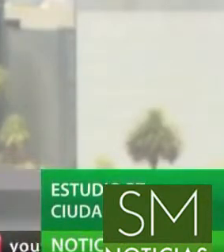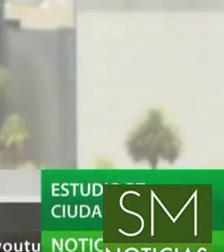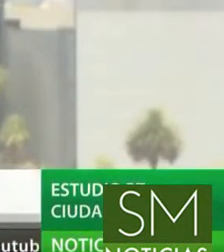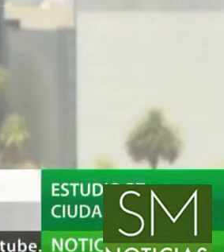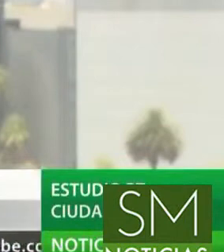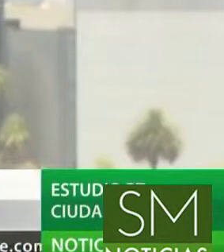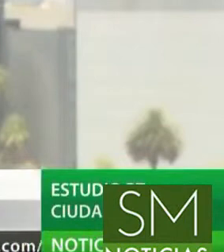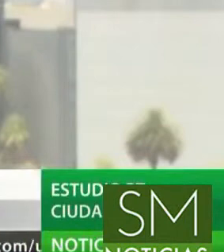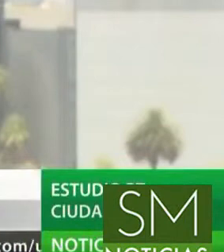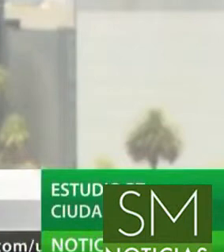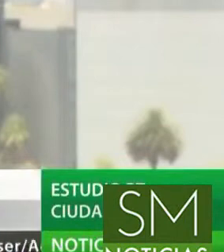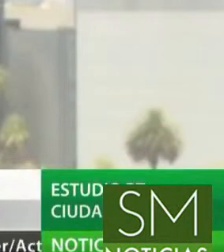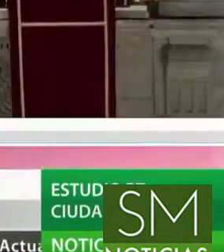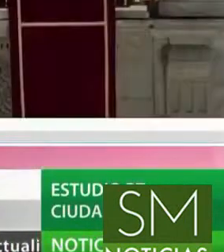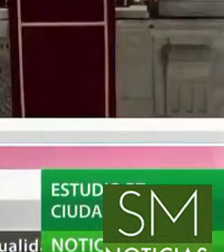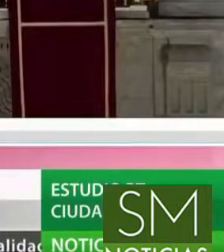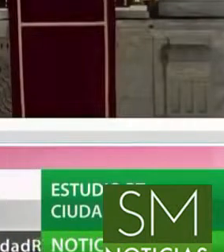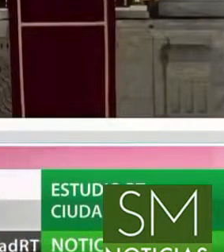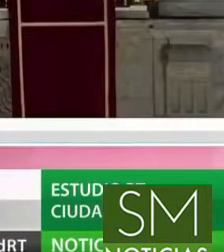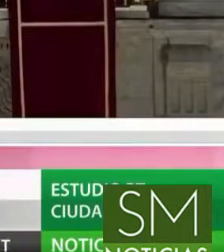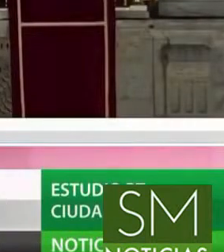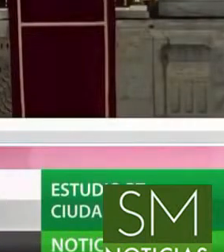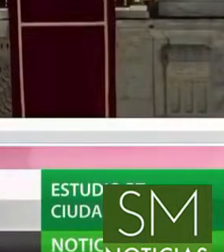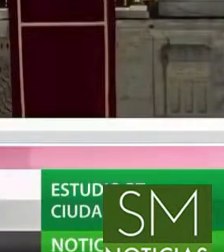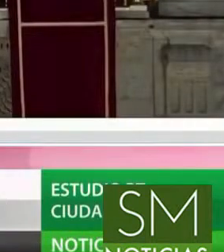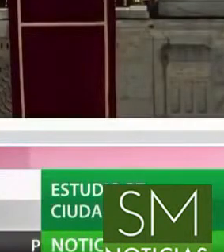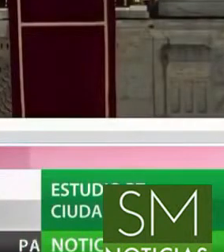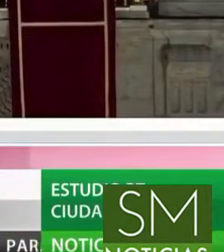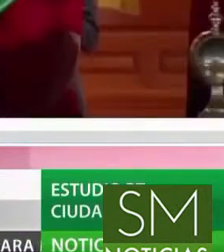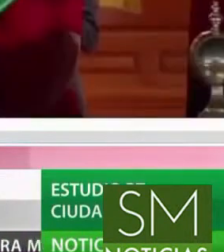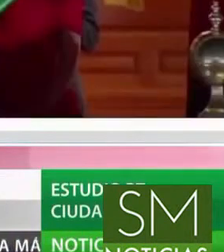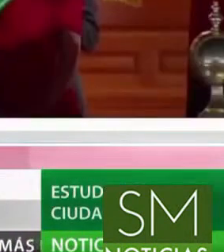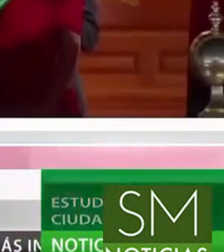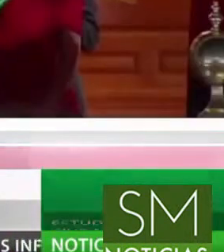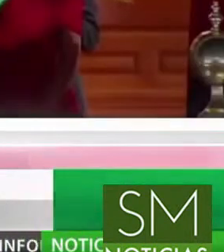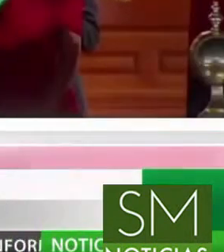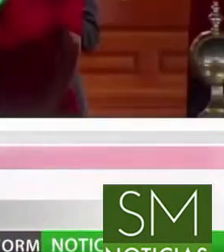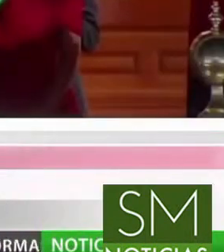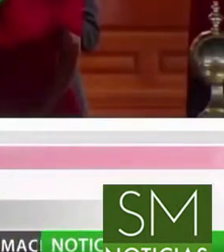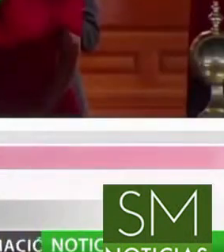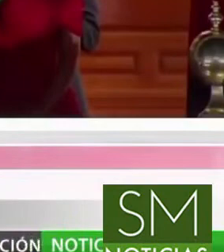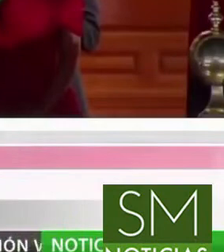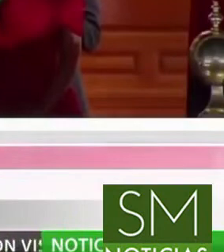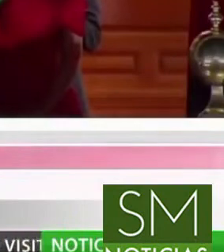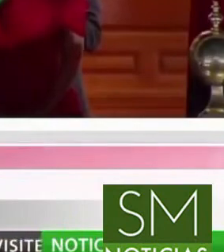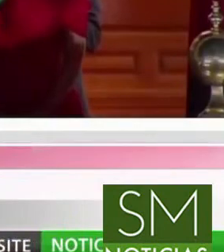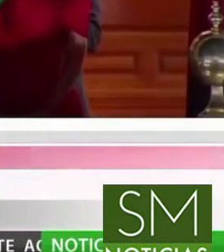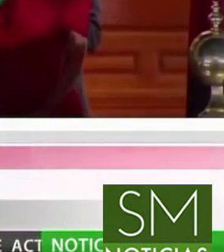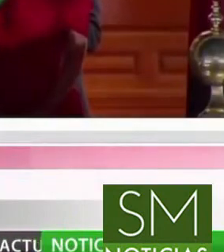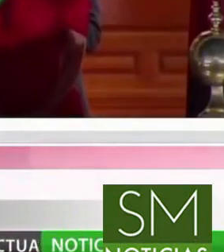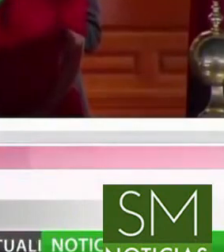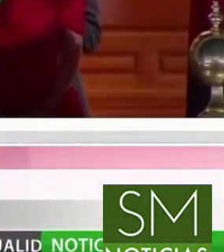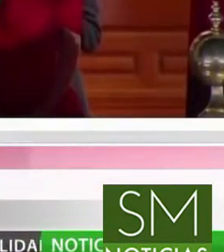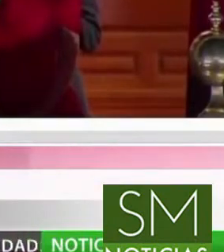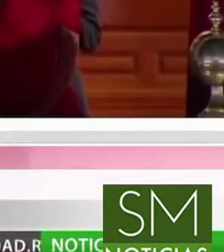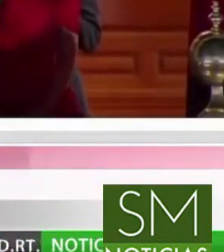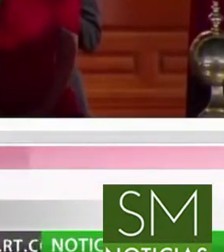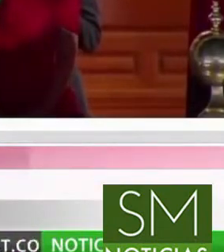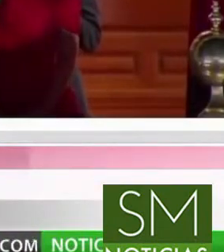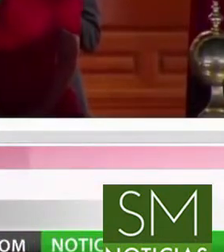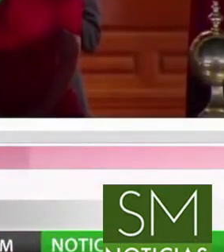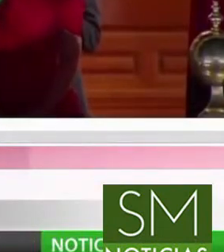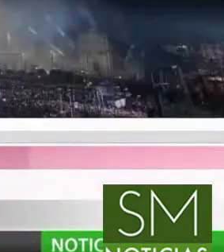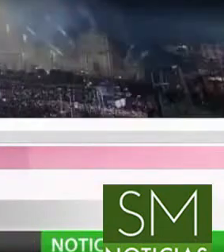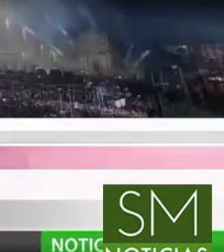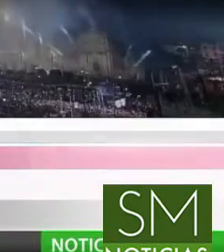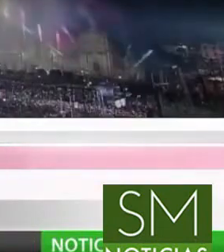para espionaje en México. Así se dio a conocer este miércoles cuando el titular de la Unidad de Inteligencia Financiera, Santiago